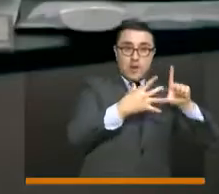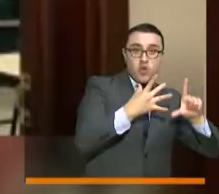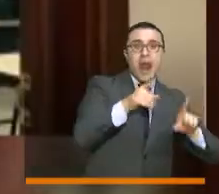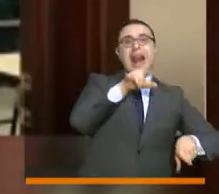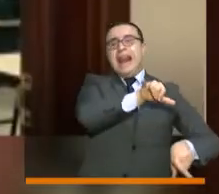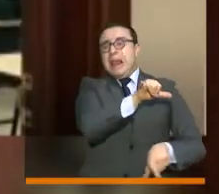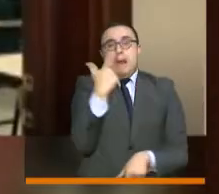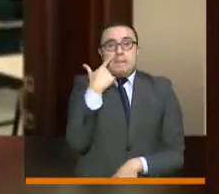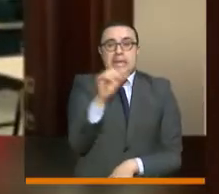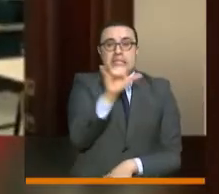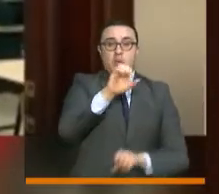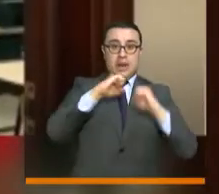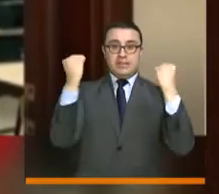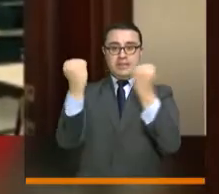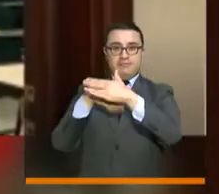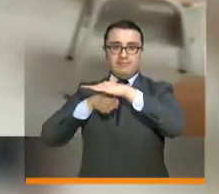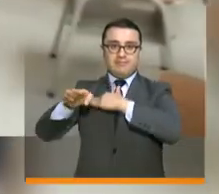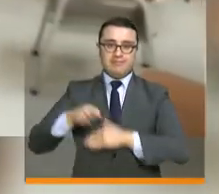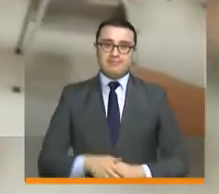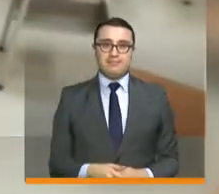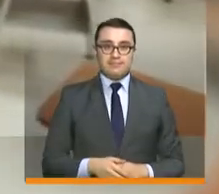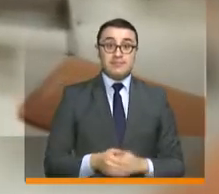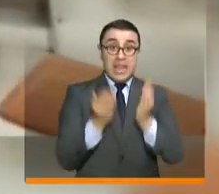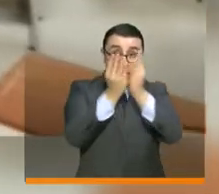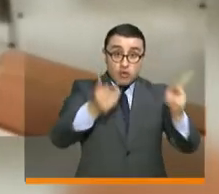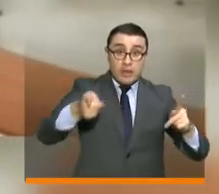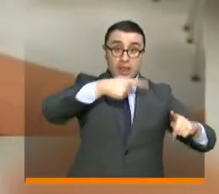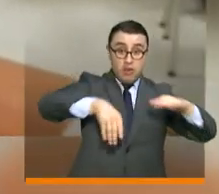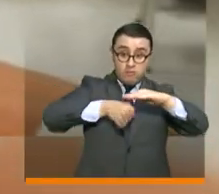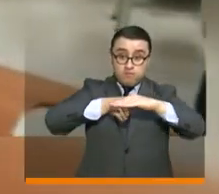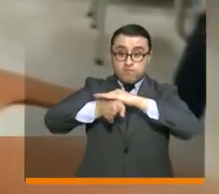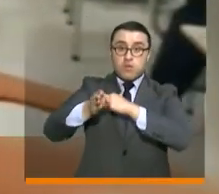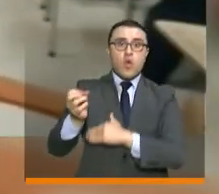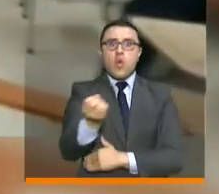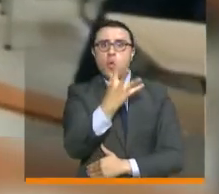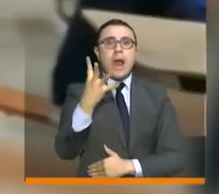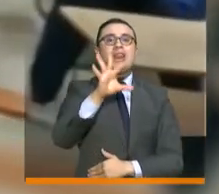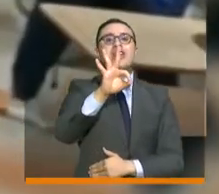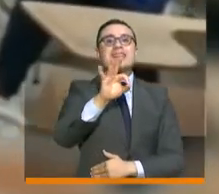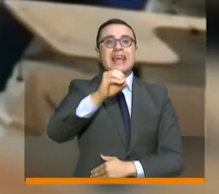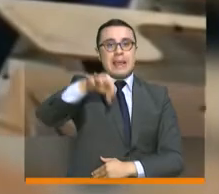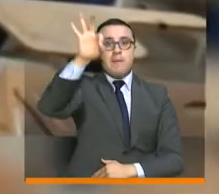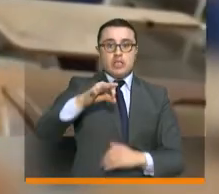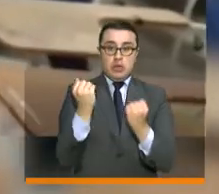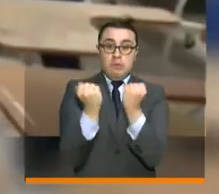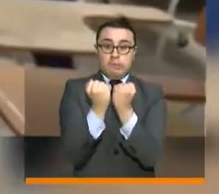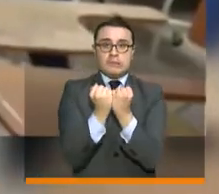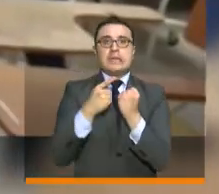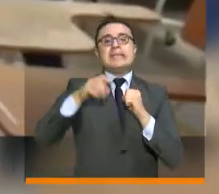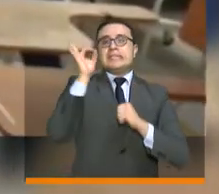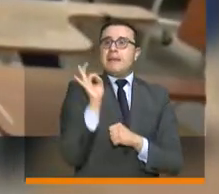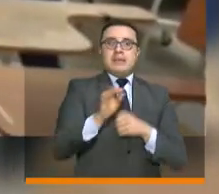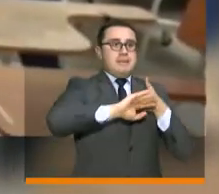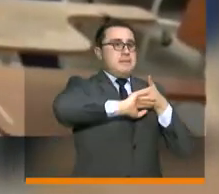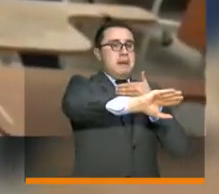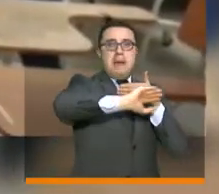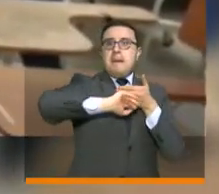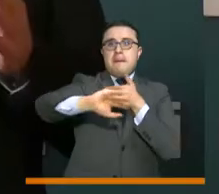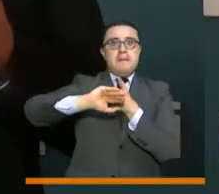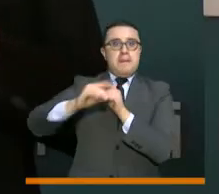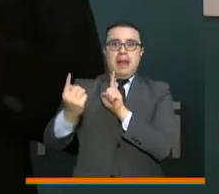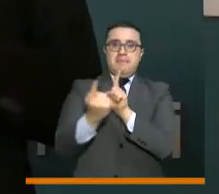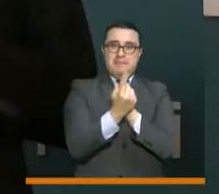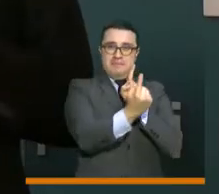salón. Nuestros estudiantes están en las aulas con capacidad de no mayor al 30%, siempre conservando las distancias entre